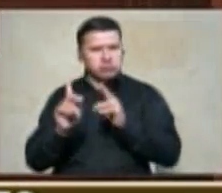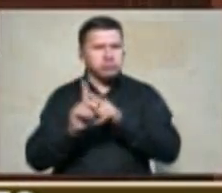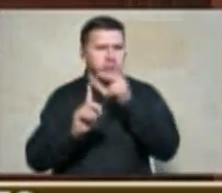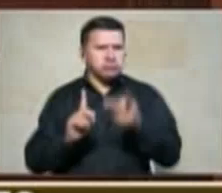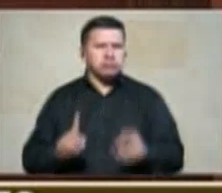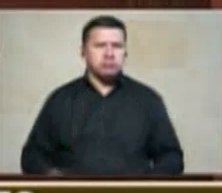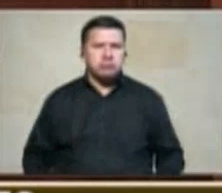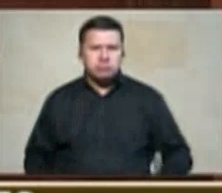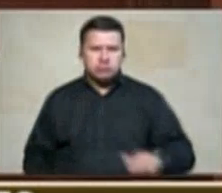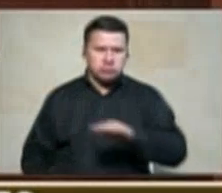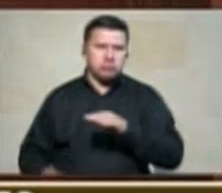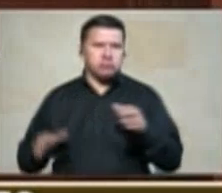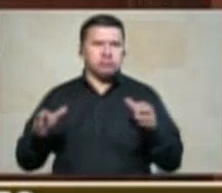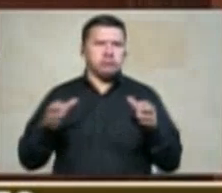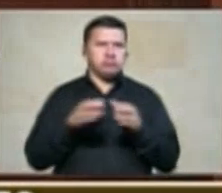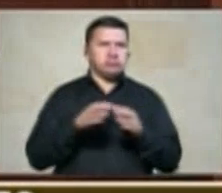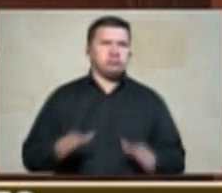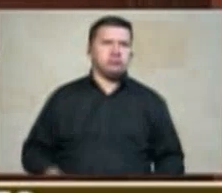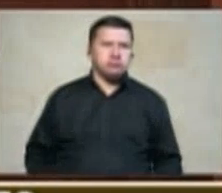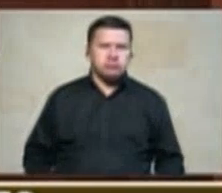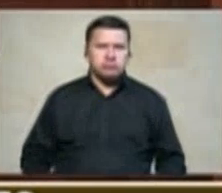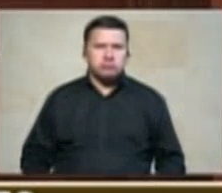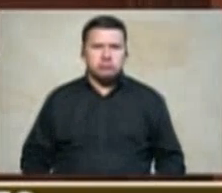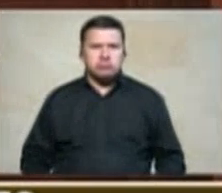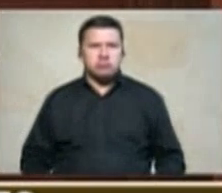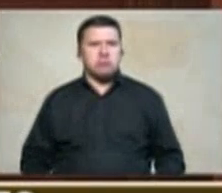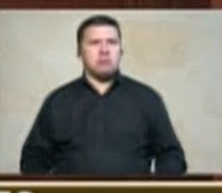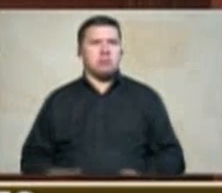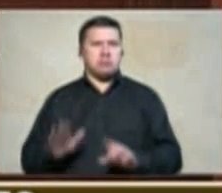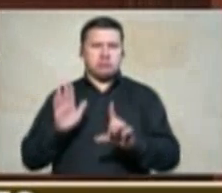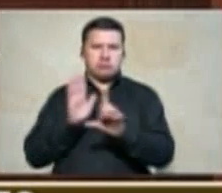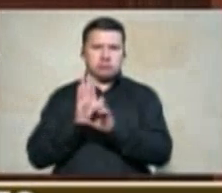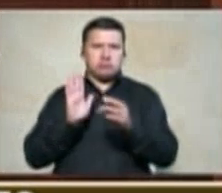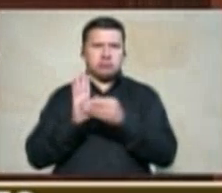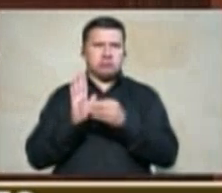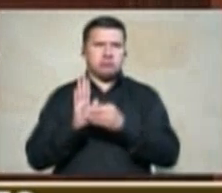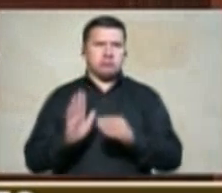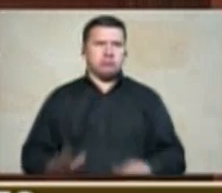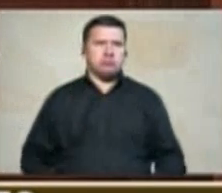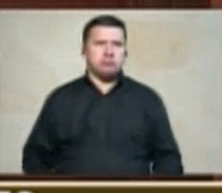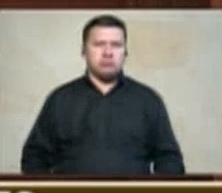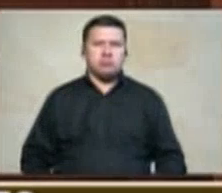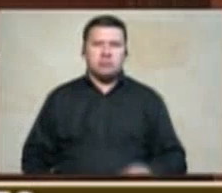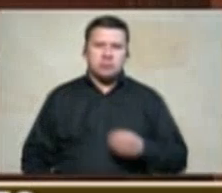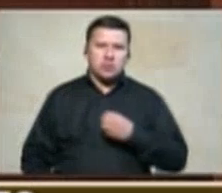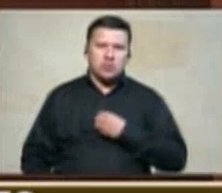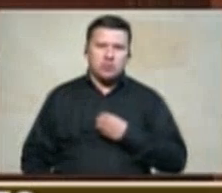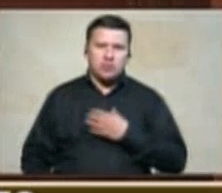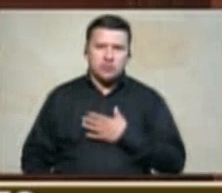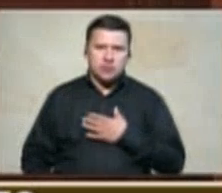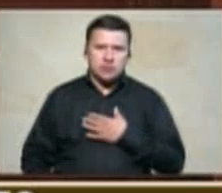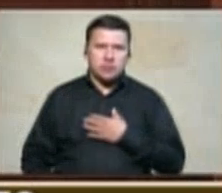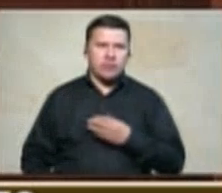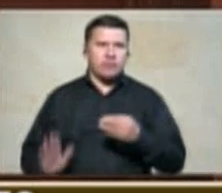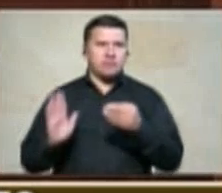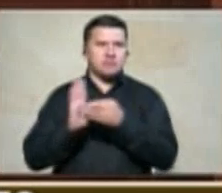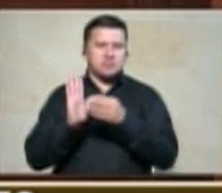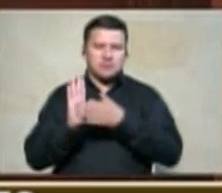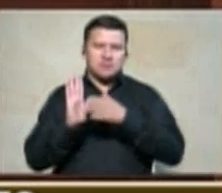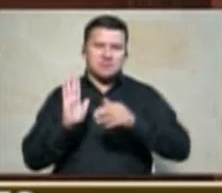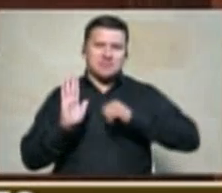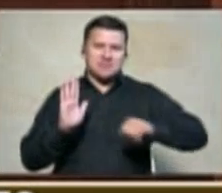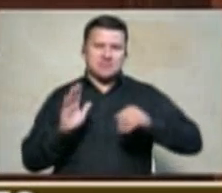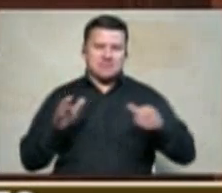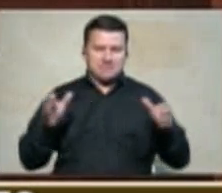victimizantes que encuadran dentro de esa legislación encuentren la oportunidad para reivindicar sus